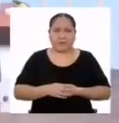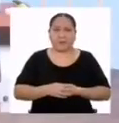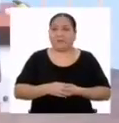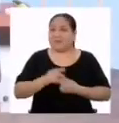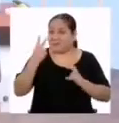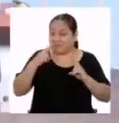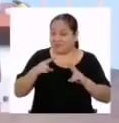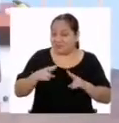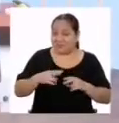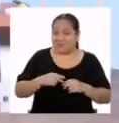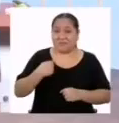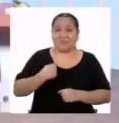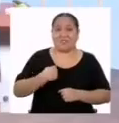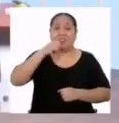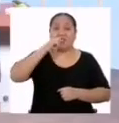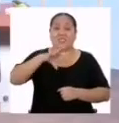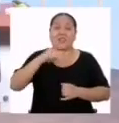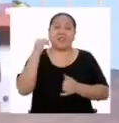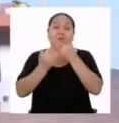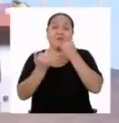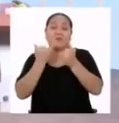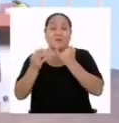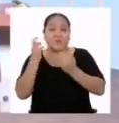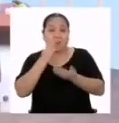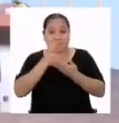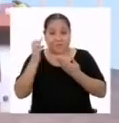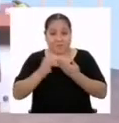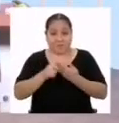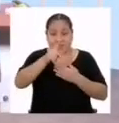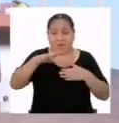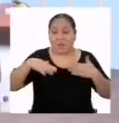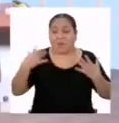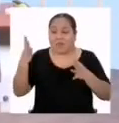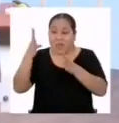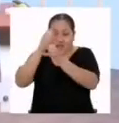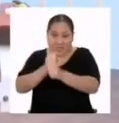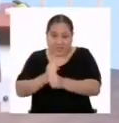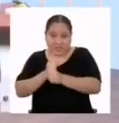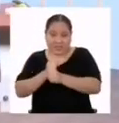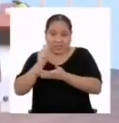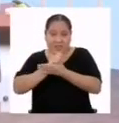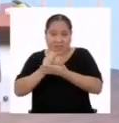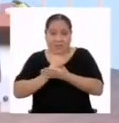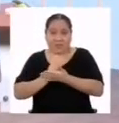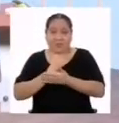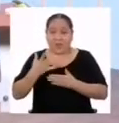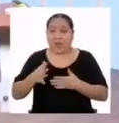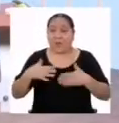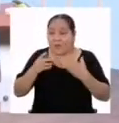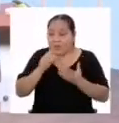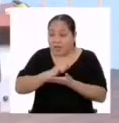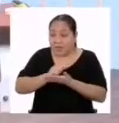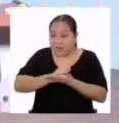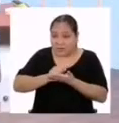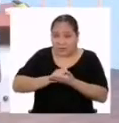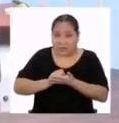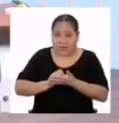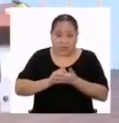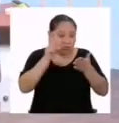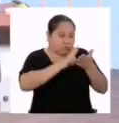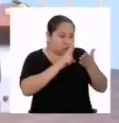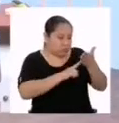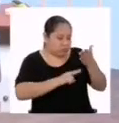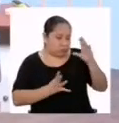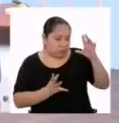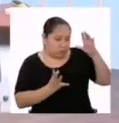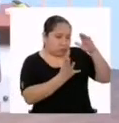¿Ven? Les dije que para el final del programa sabrían hacer un resumen. Para hacerlo le hemos dado una lectura general al texto sobre